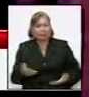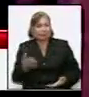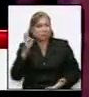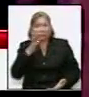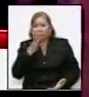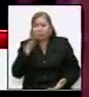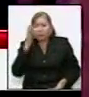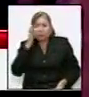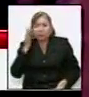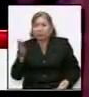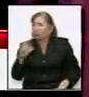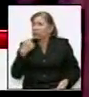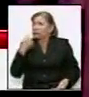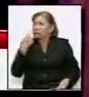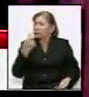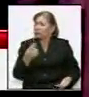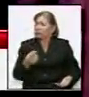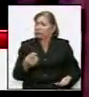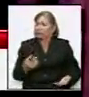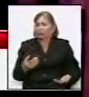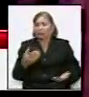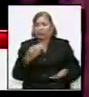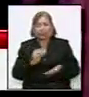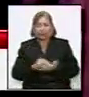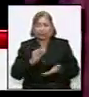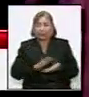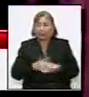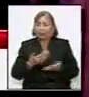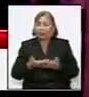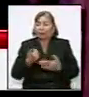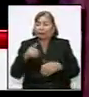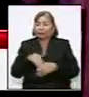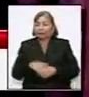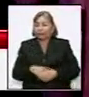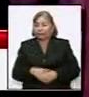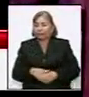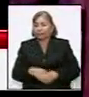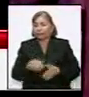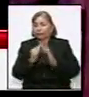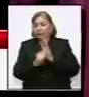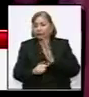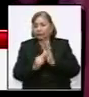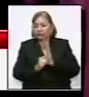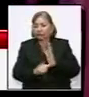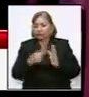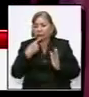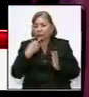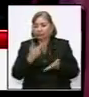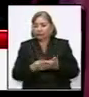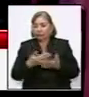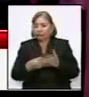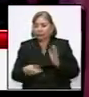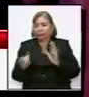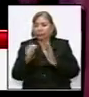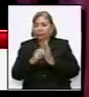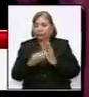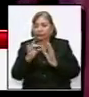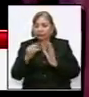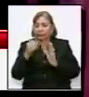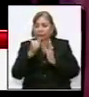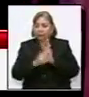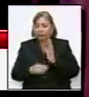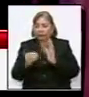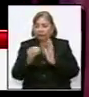sabemos si usted dice en el argot lo normal antes de votar es que usted diga en el artículo 7 va a quedar de esta manera en el artículo